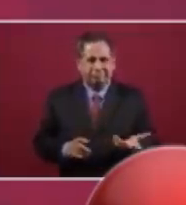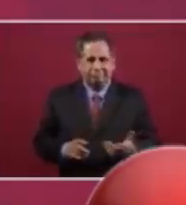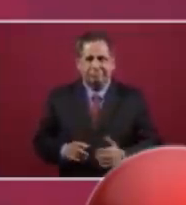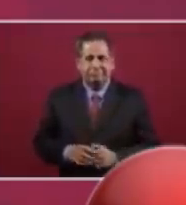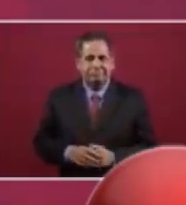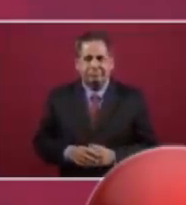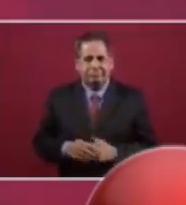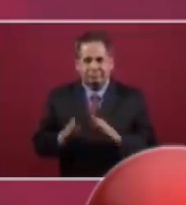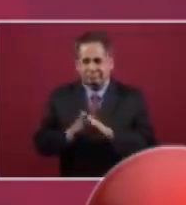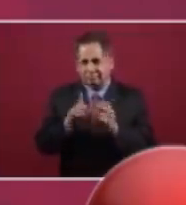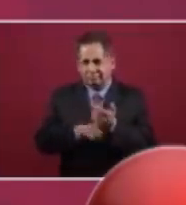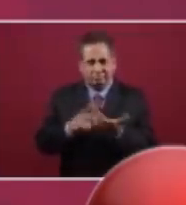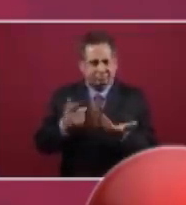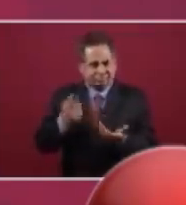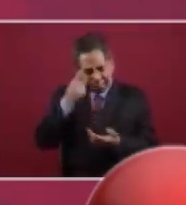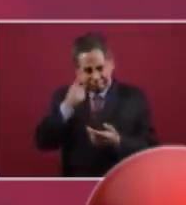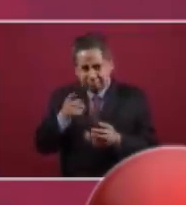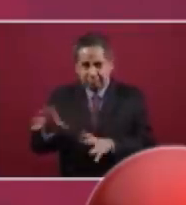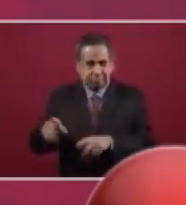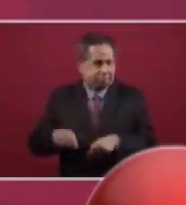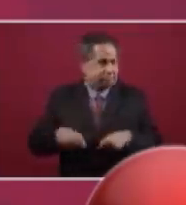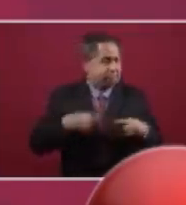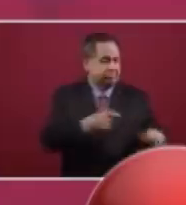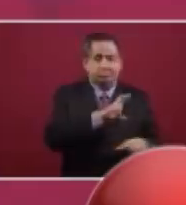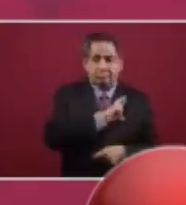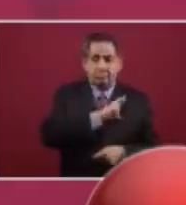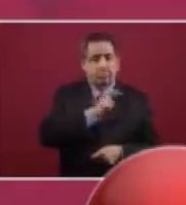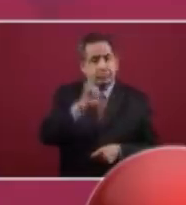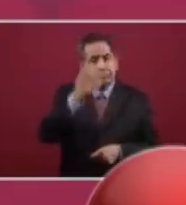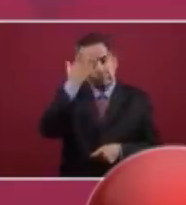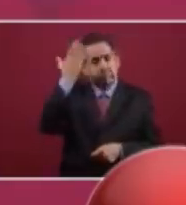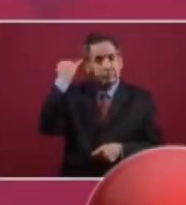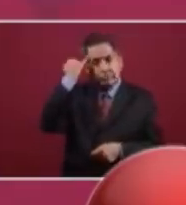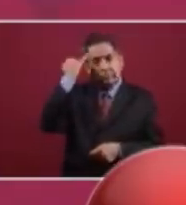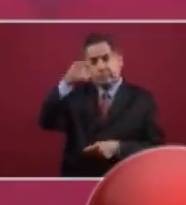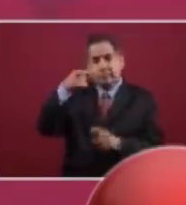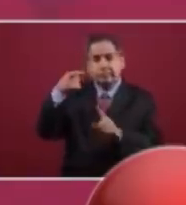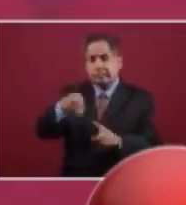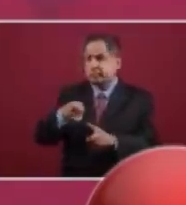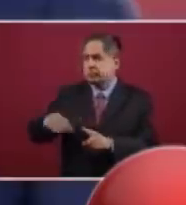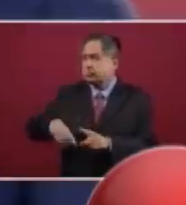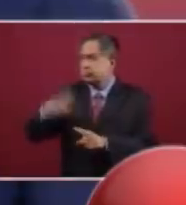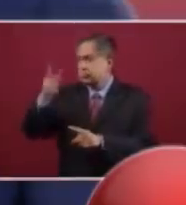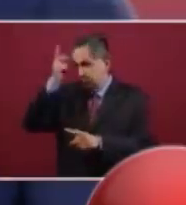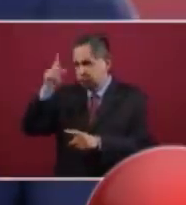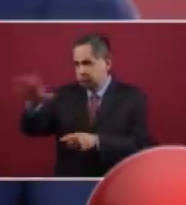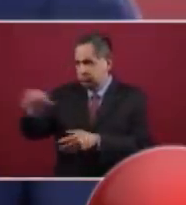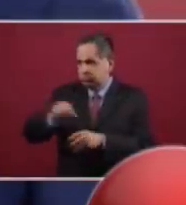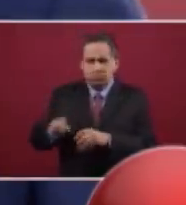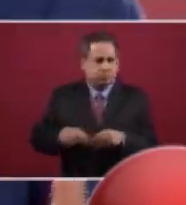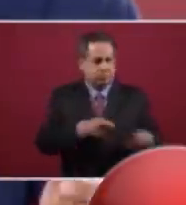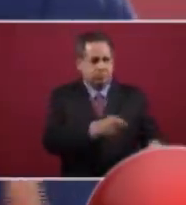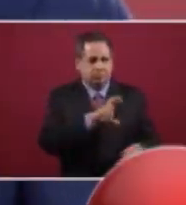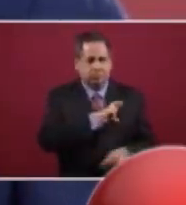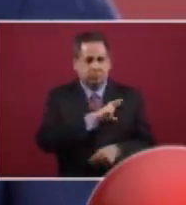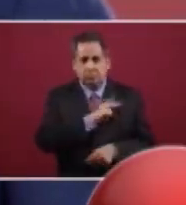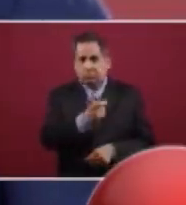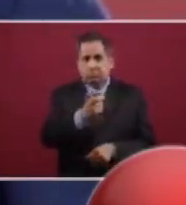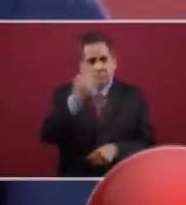de bienes de la nación a particulares. Esa era la esencia del gobierno. A eso se